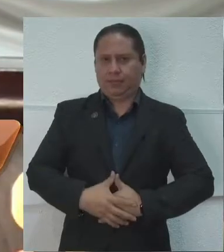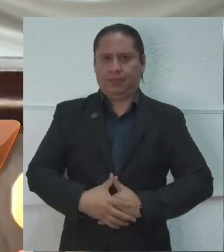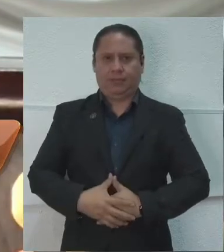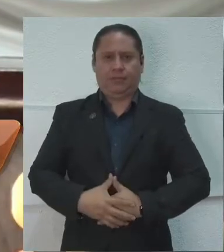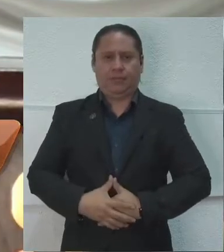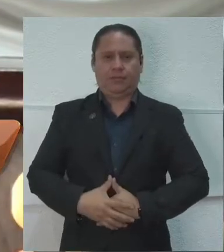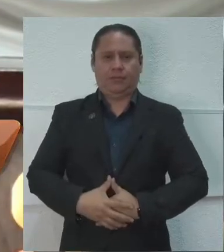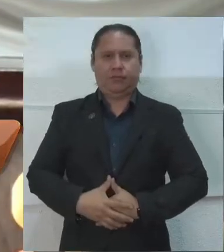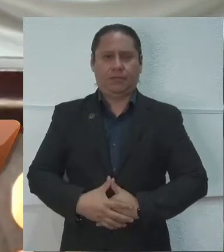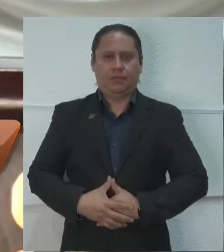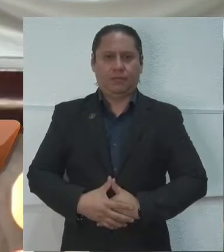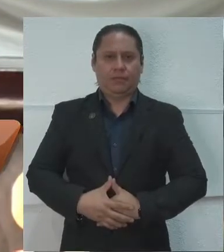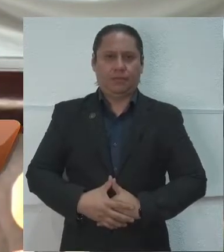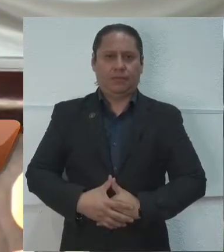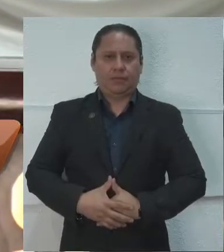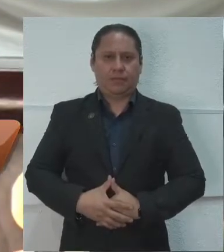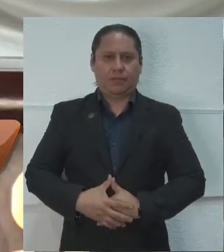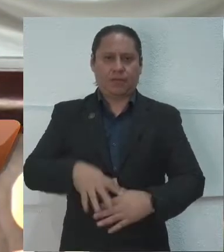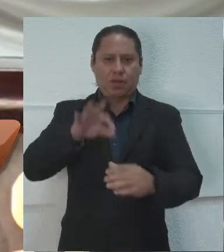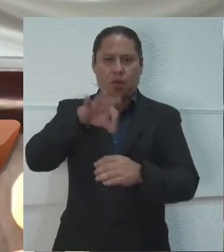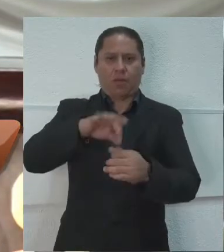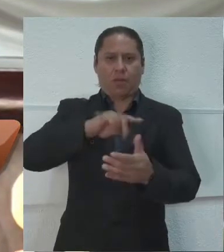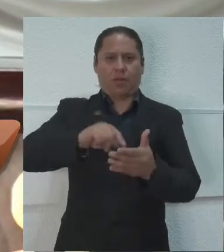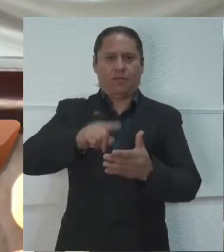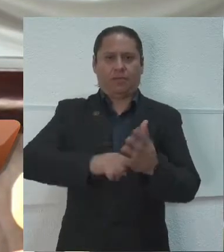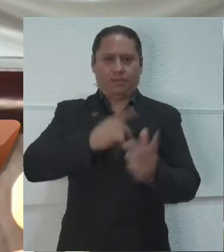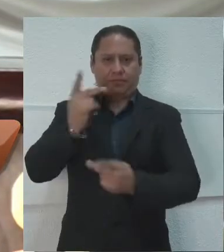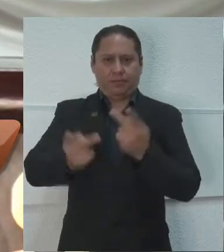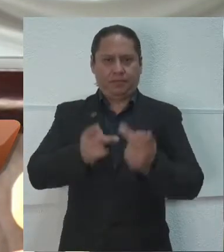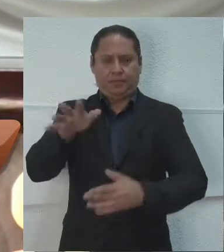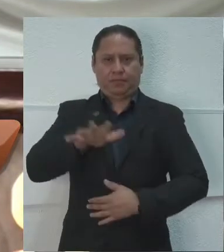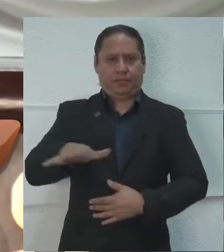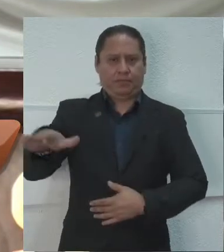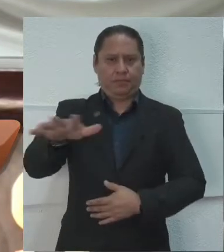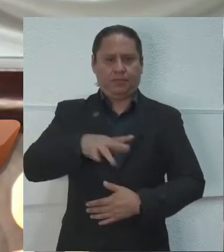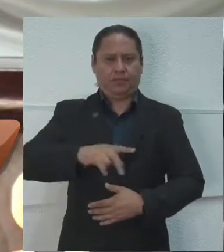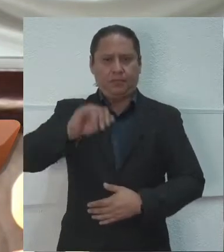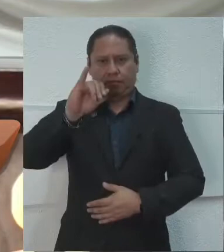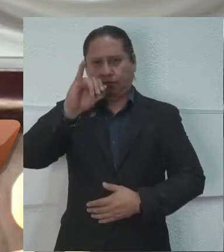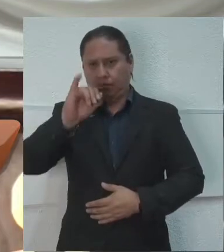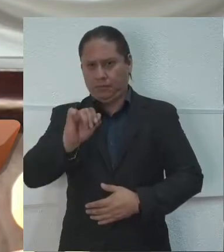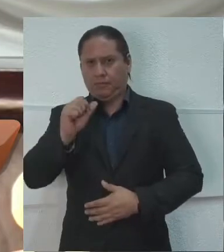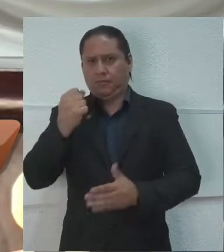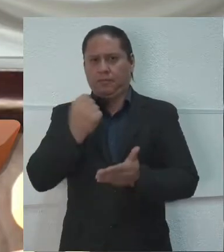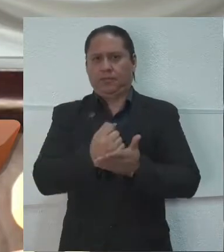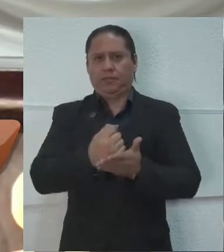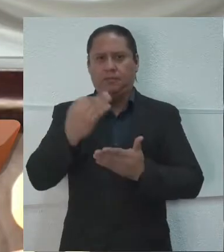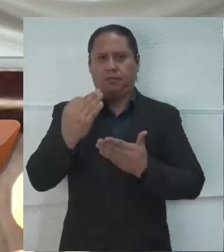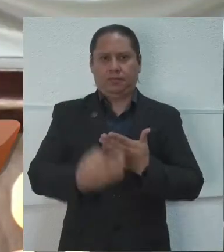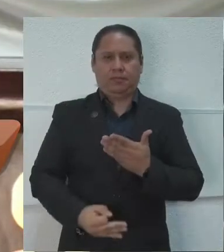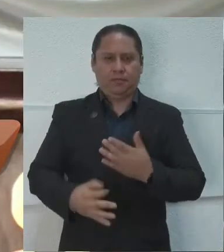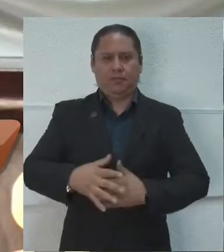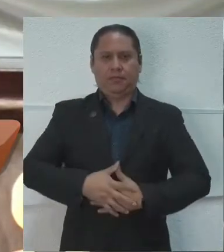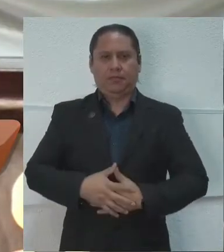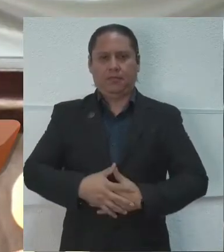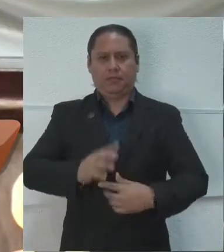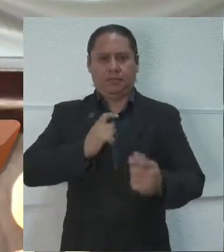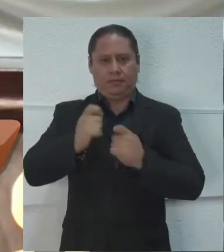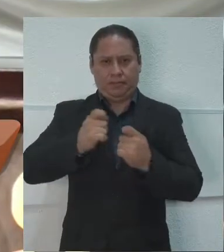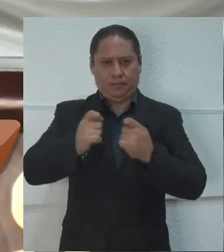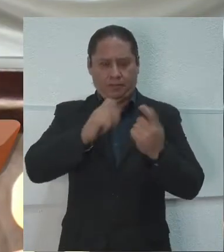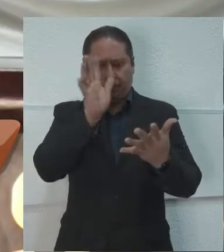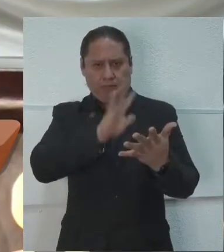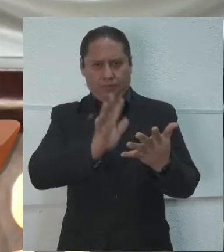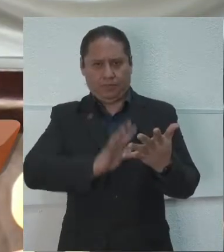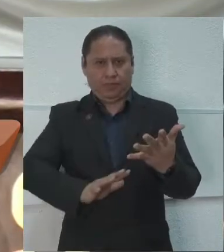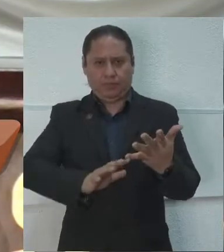los compañeros legisladores. En votación económica se pregunta a la Honorable Asamblea si se aprueba la dispensa de la